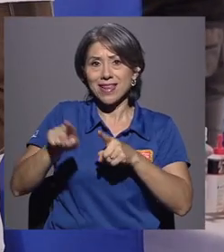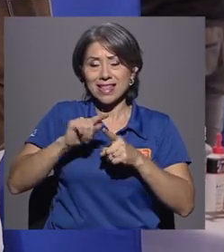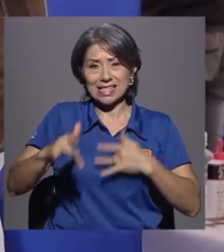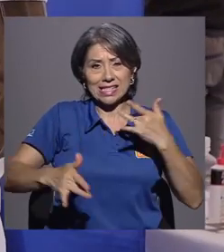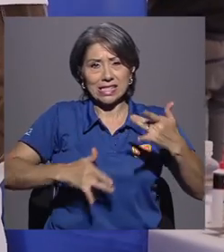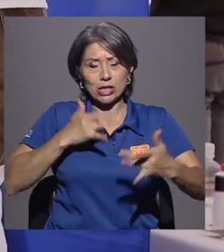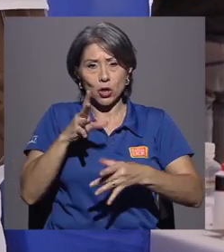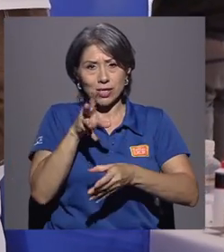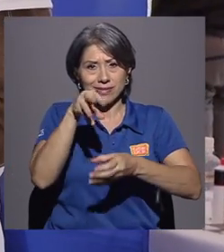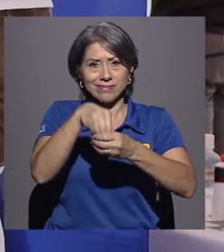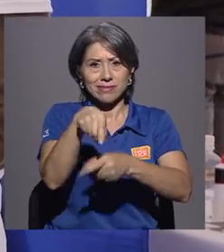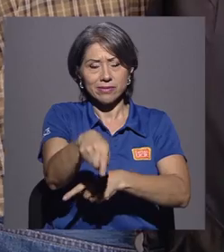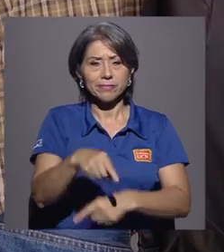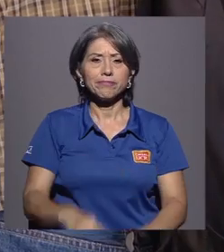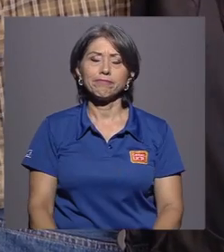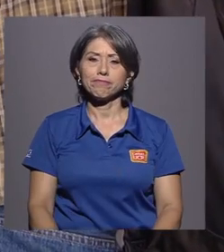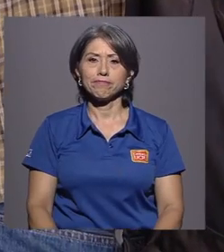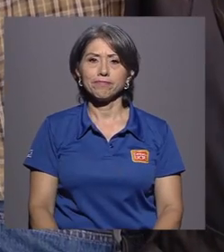en el dispositivo.